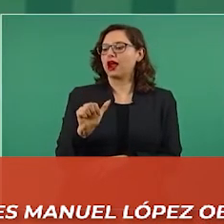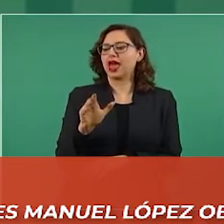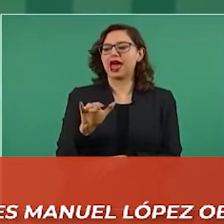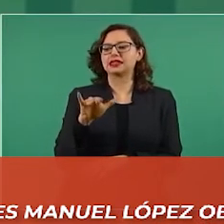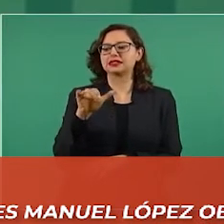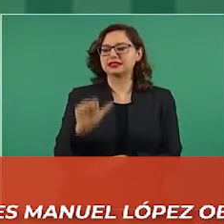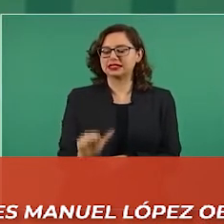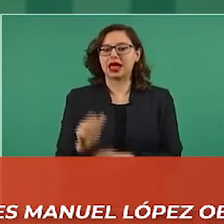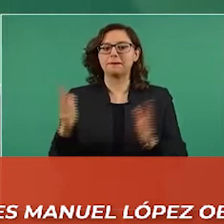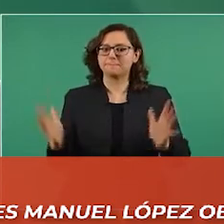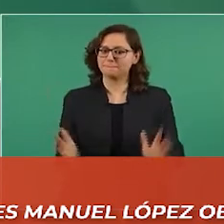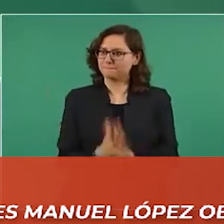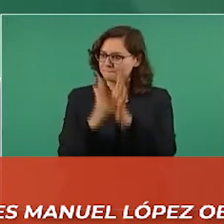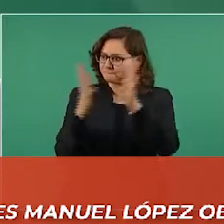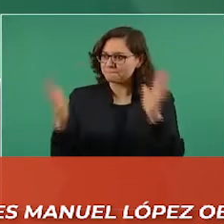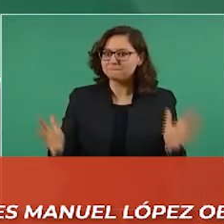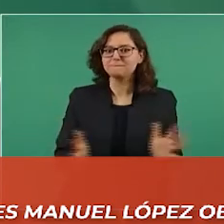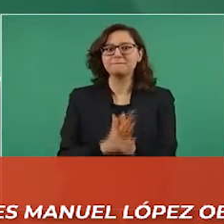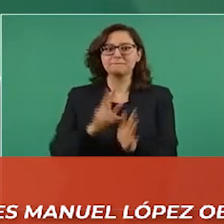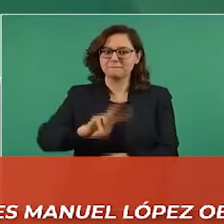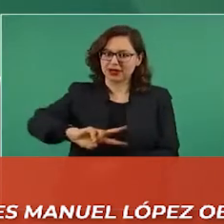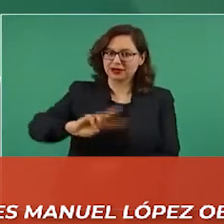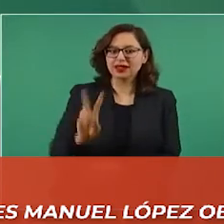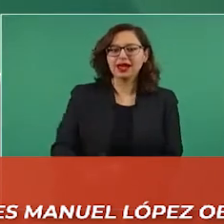de la democracia